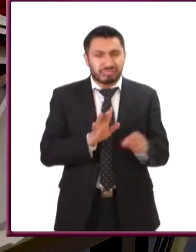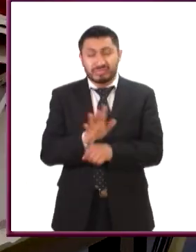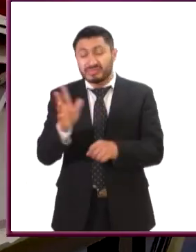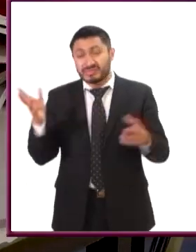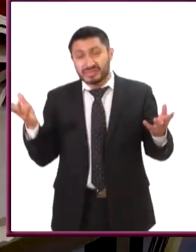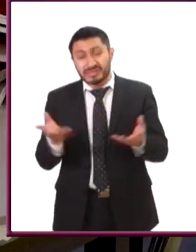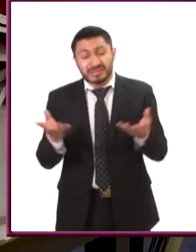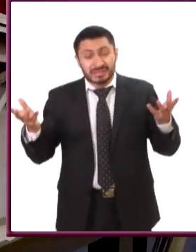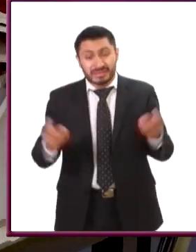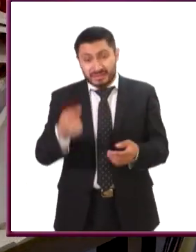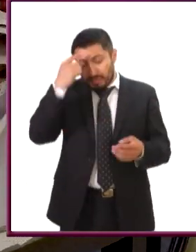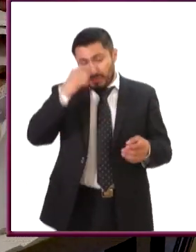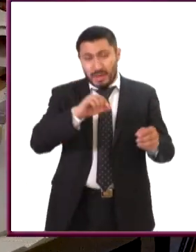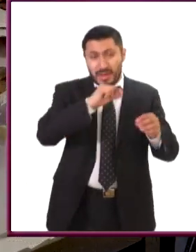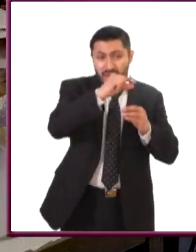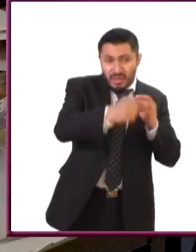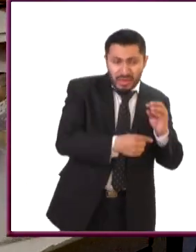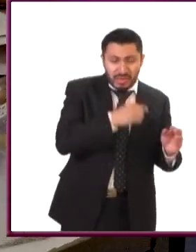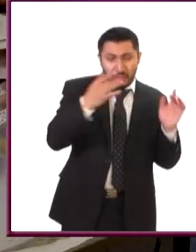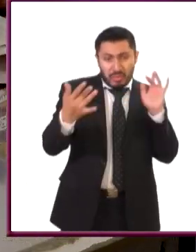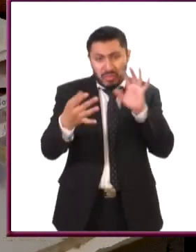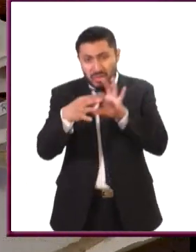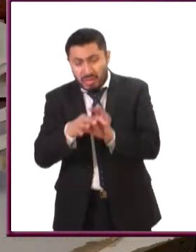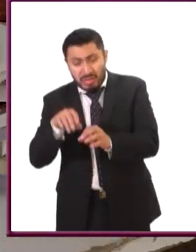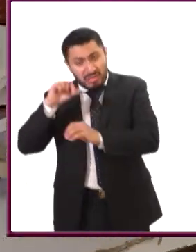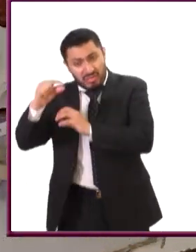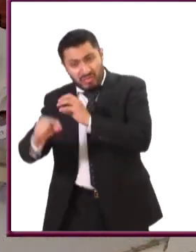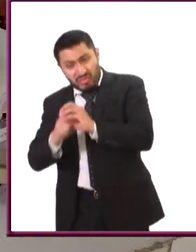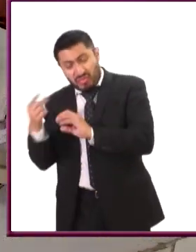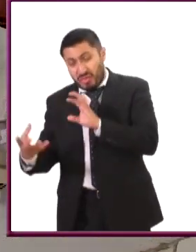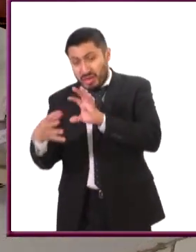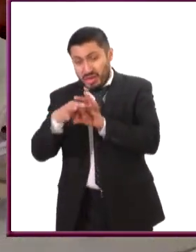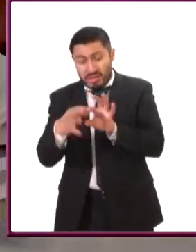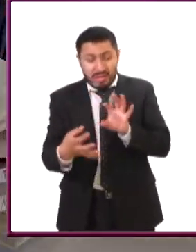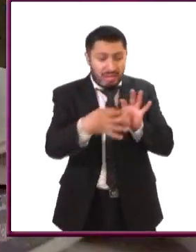preguntas. ¿Qué hace que un átomo se pueda unir a otro átomo?